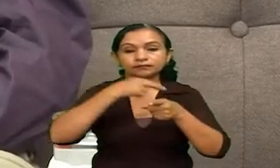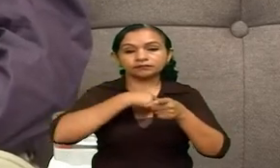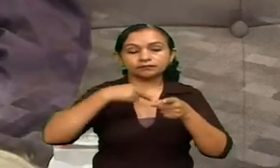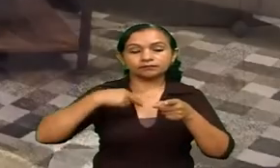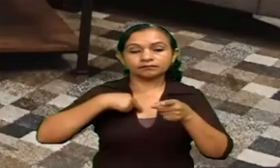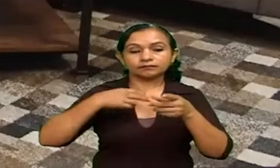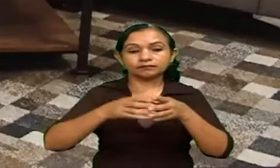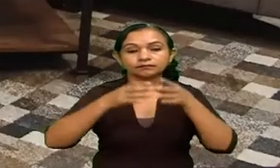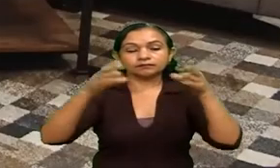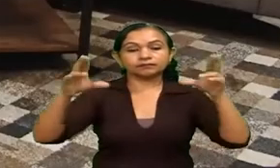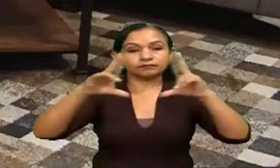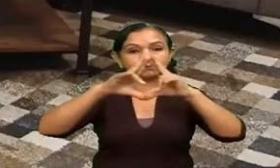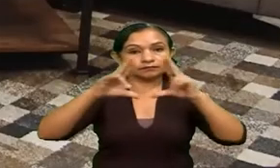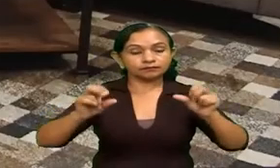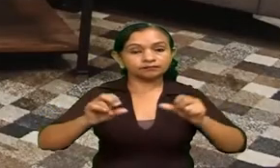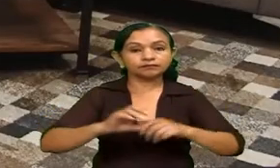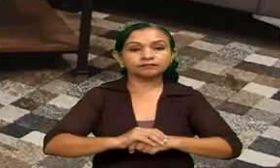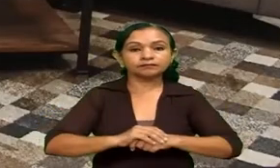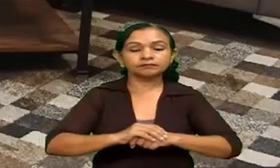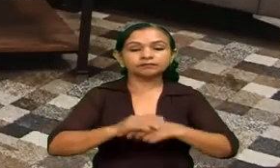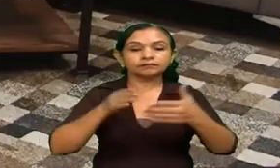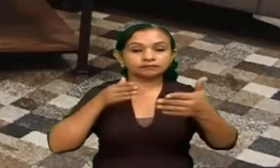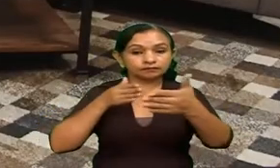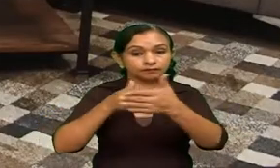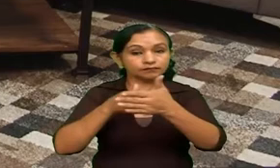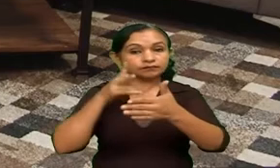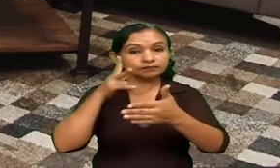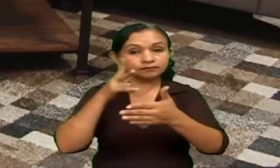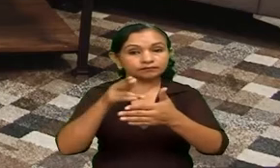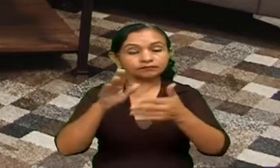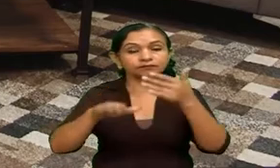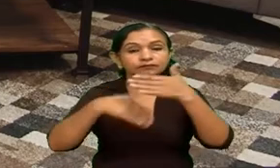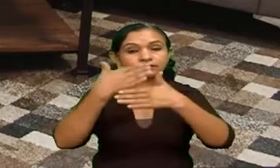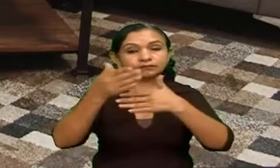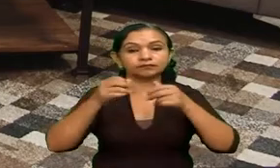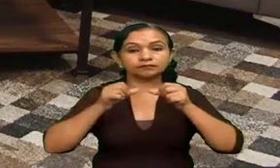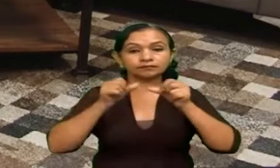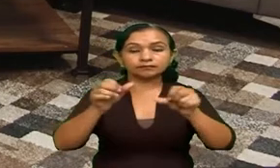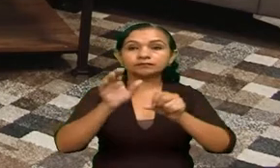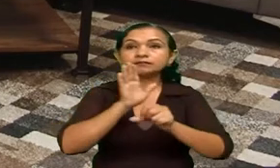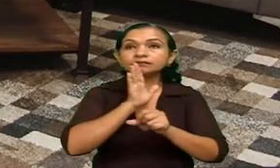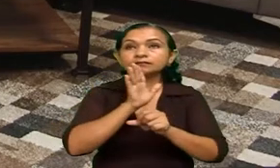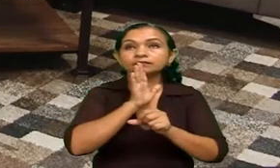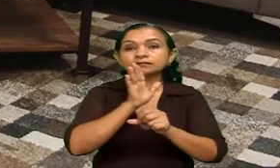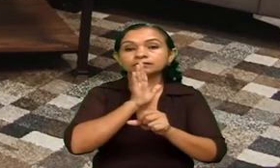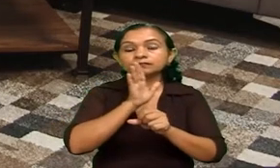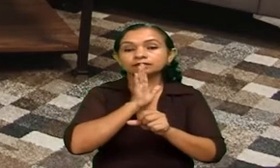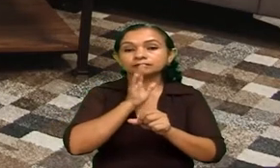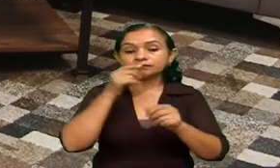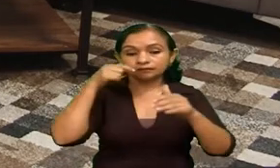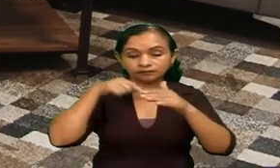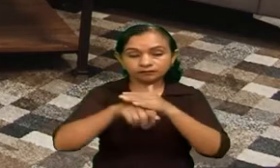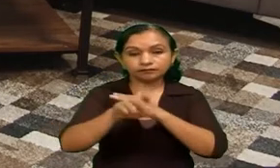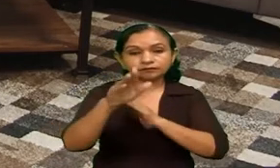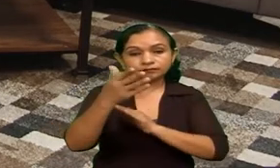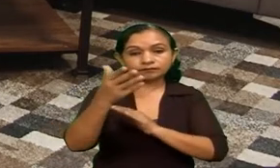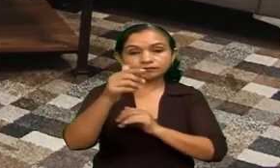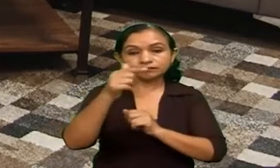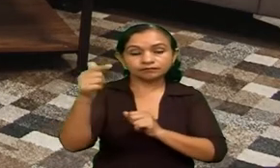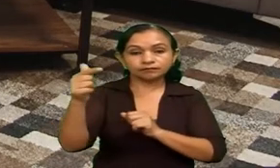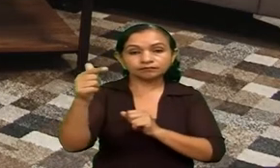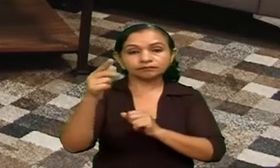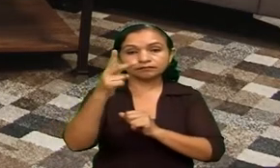nuestro país. Compañero Salvador, tenemos que hacer una nueva pausa, pero al volver quisiera que habláramos, bueno, alcanzamos la meta, llegamos a 97